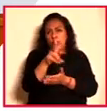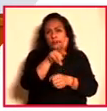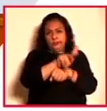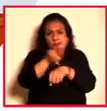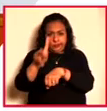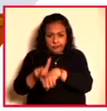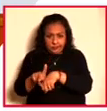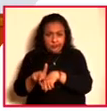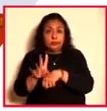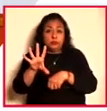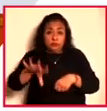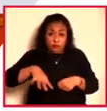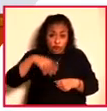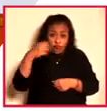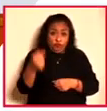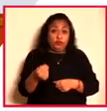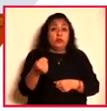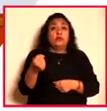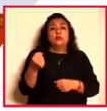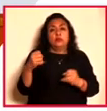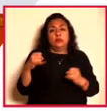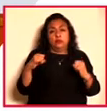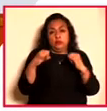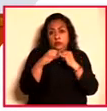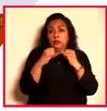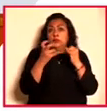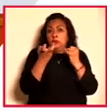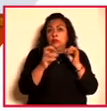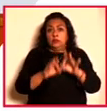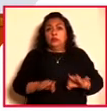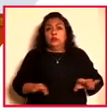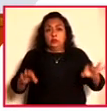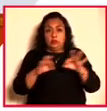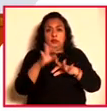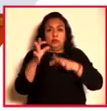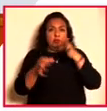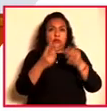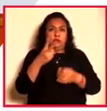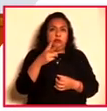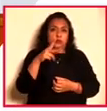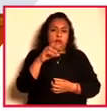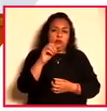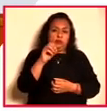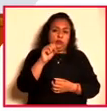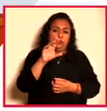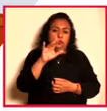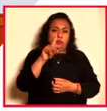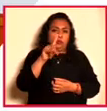sido un esfuerzo interinstitucional importante. Noticias 22, Óscar